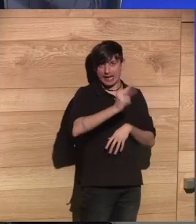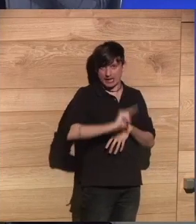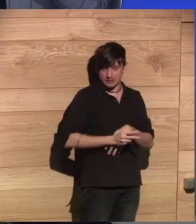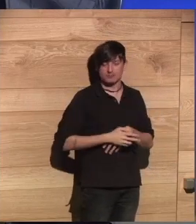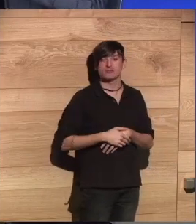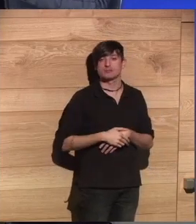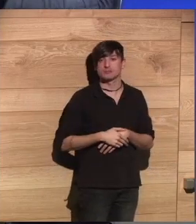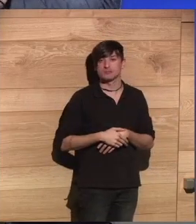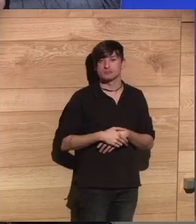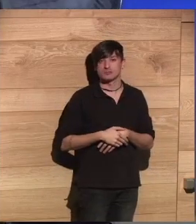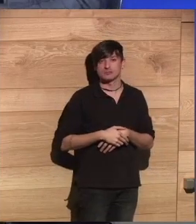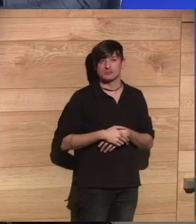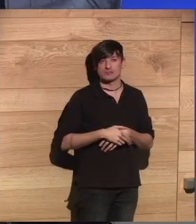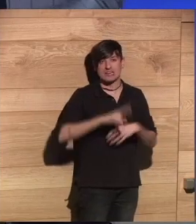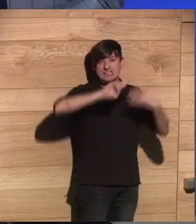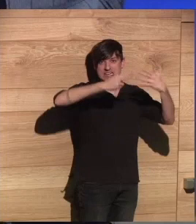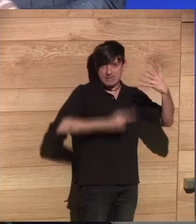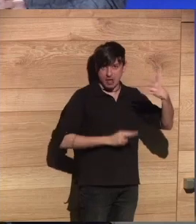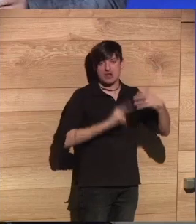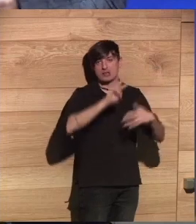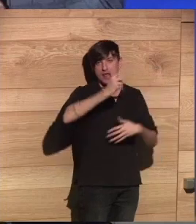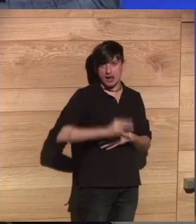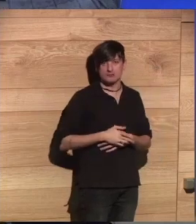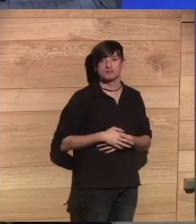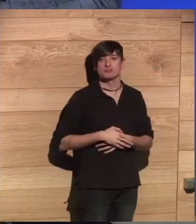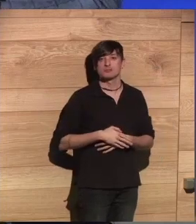Y me gusta. Y es curioso como a veces